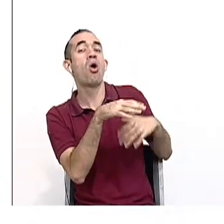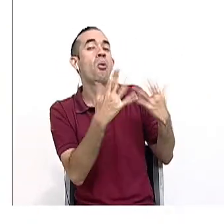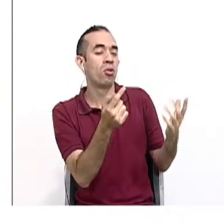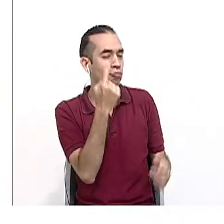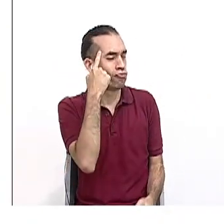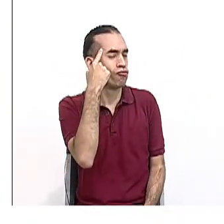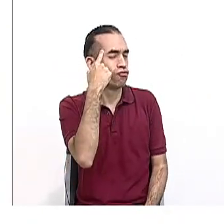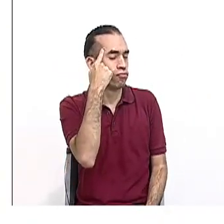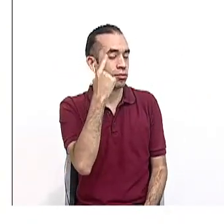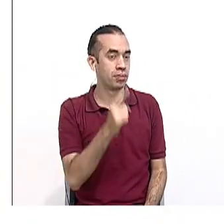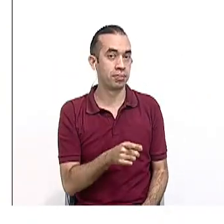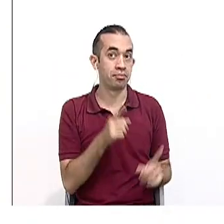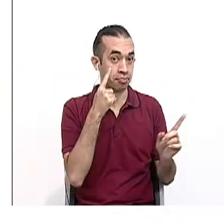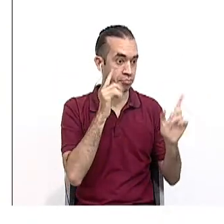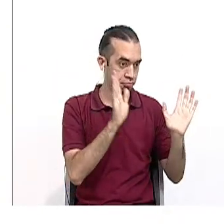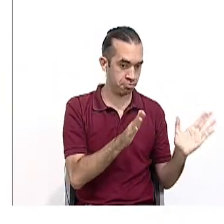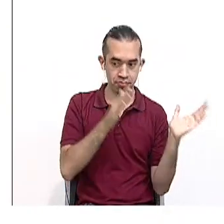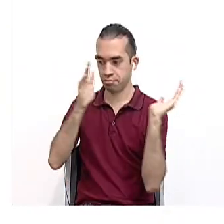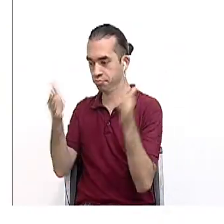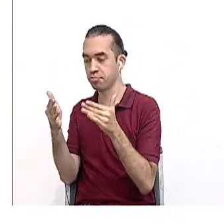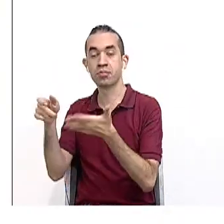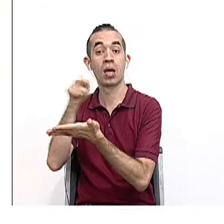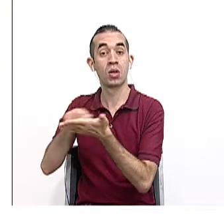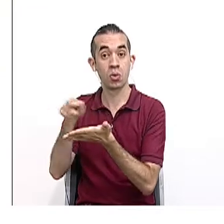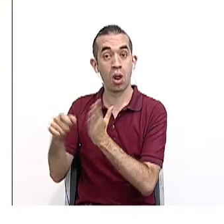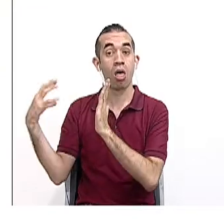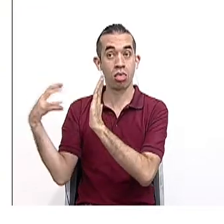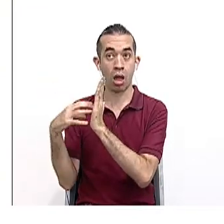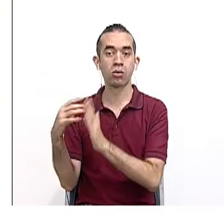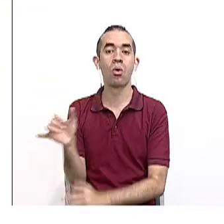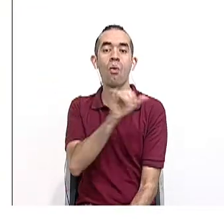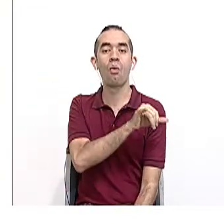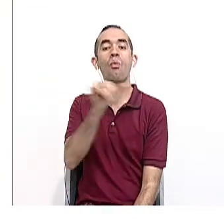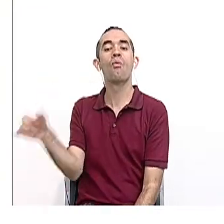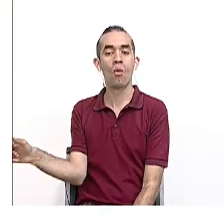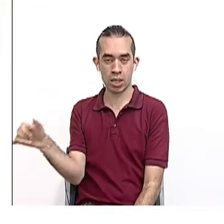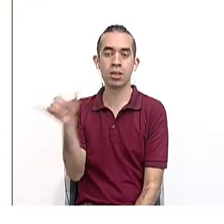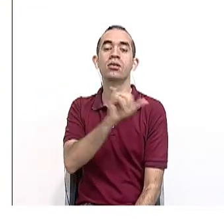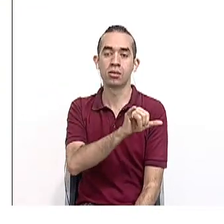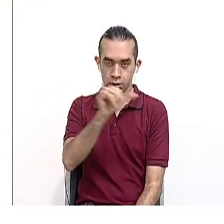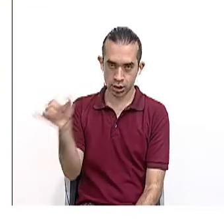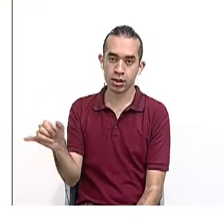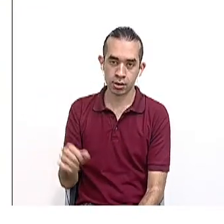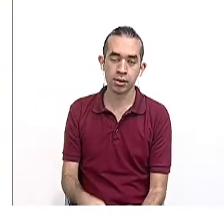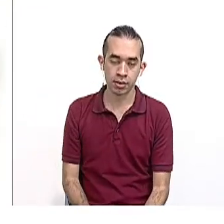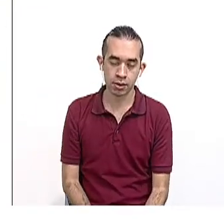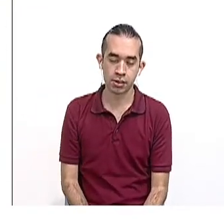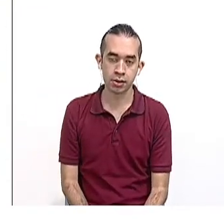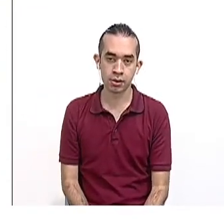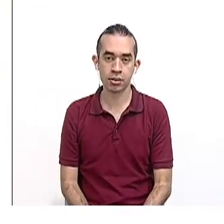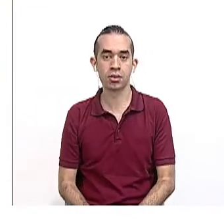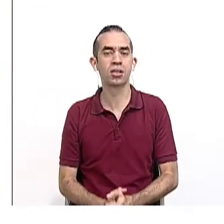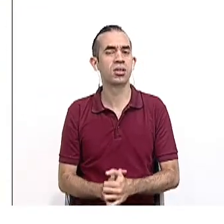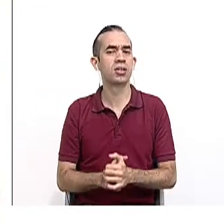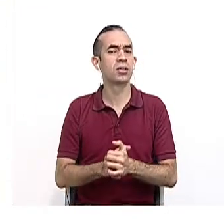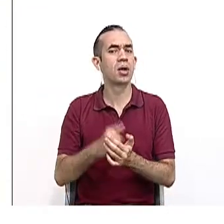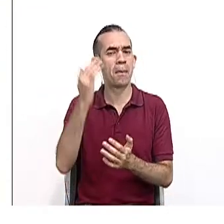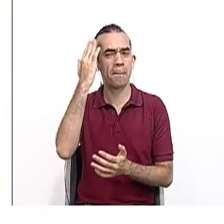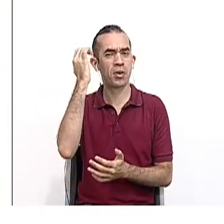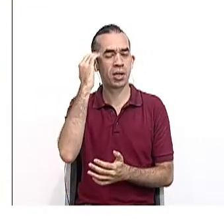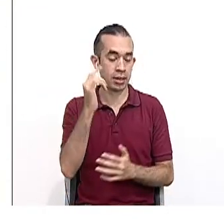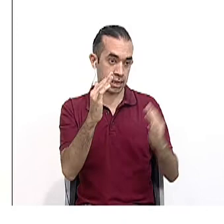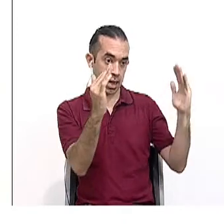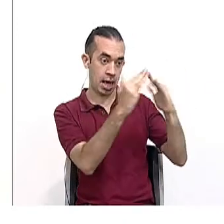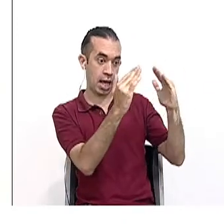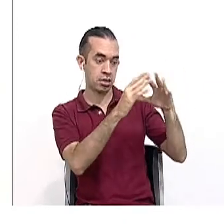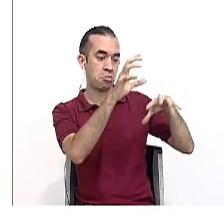La escritura de un texto conlleva todos estos elementos. porque las partes de la casa son lo